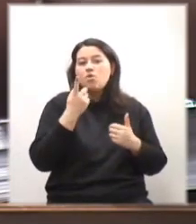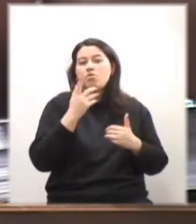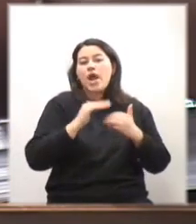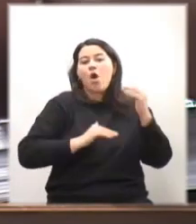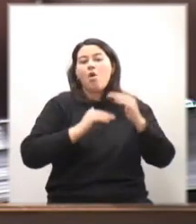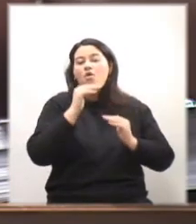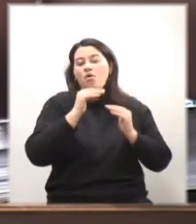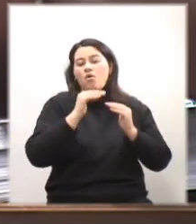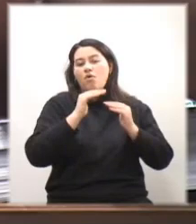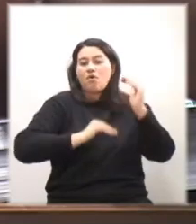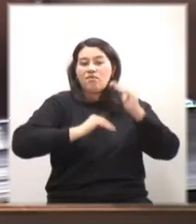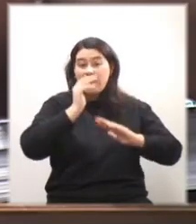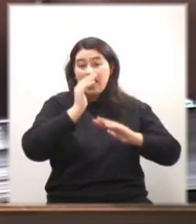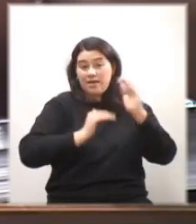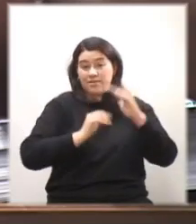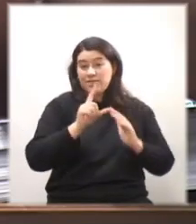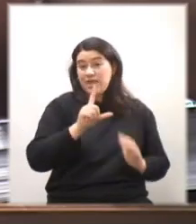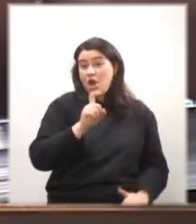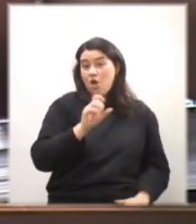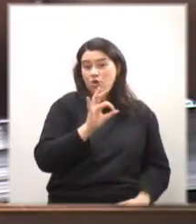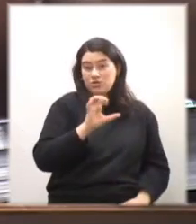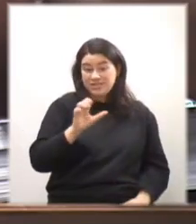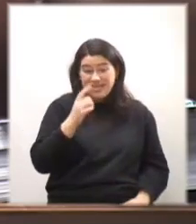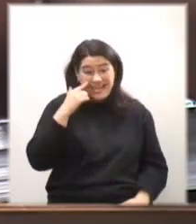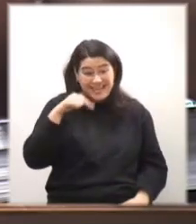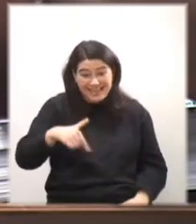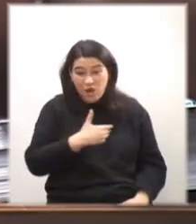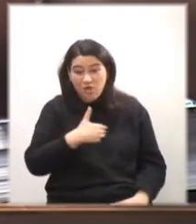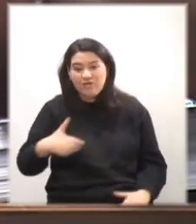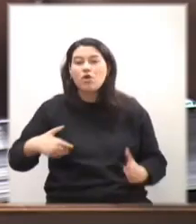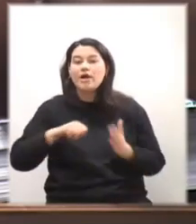obra de OCE que este gobierno canceló